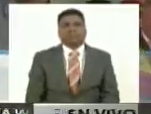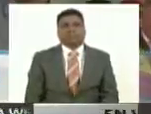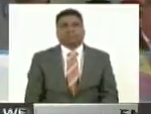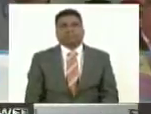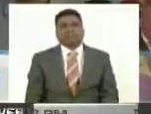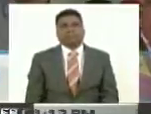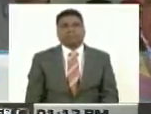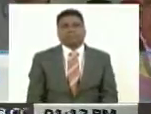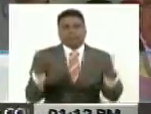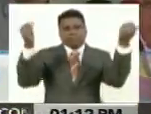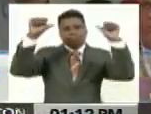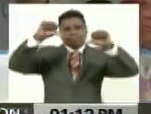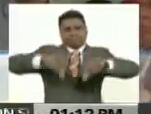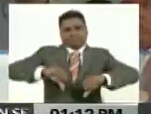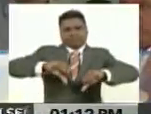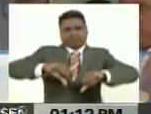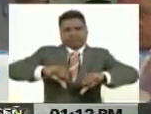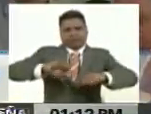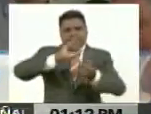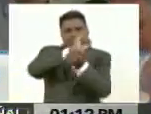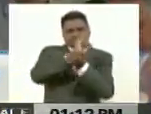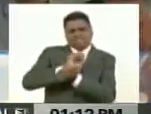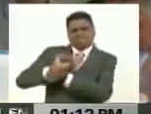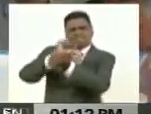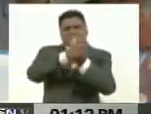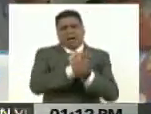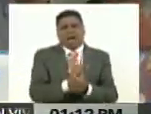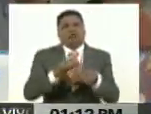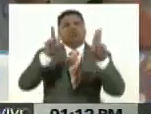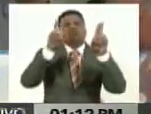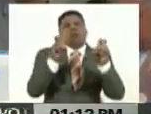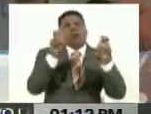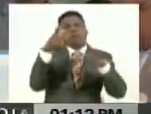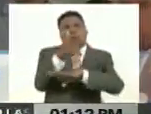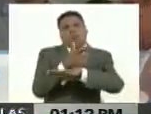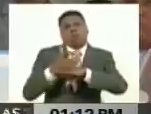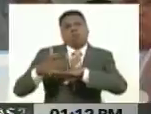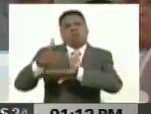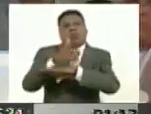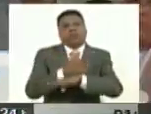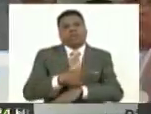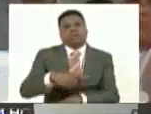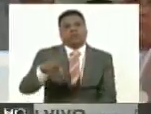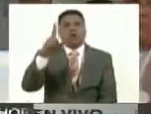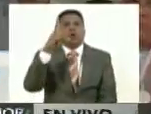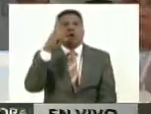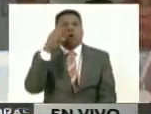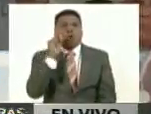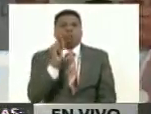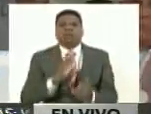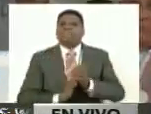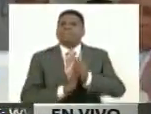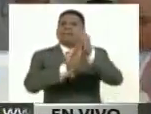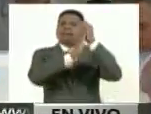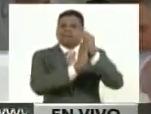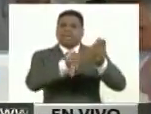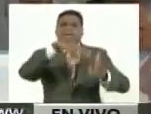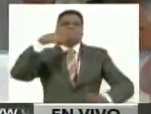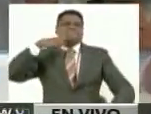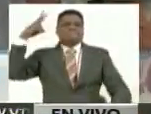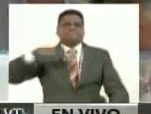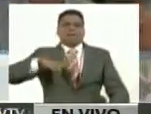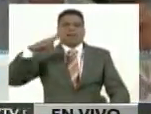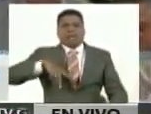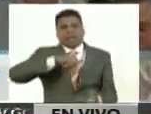Cayó el dictador. Un nuevo gobierno. Y Fabricio Ojeda, líder verdadero de